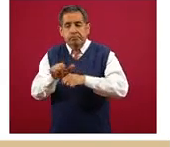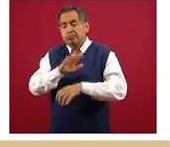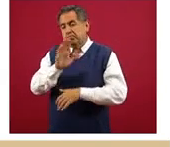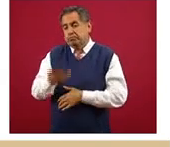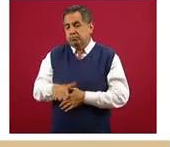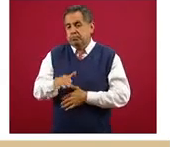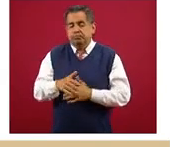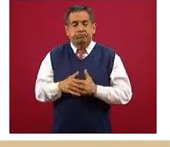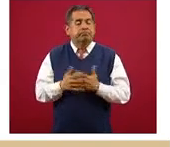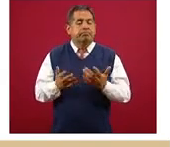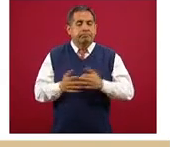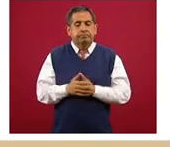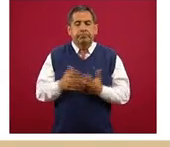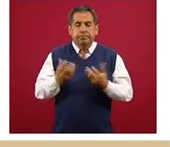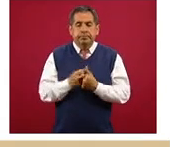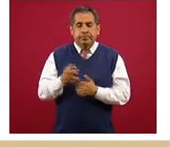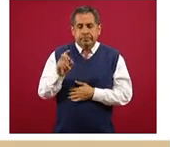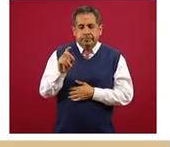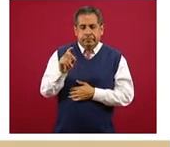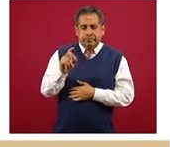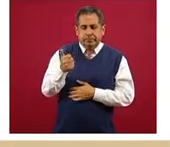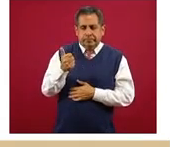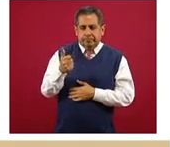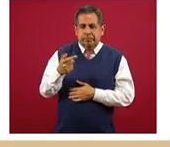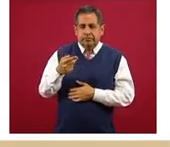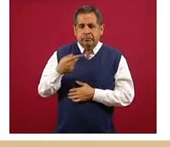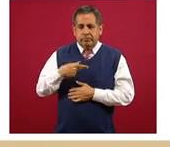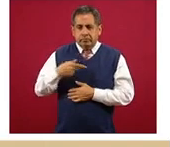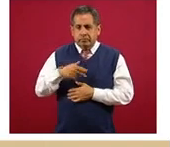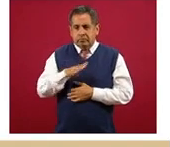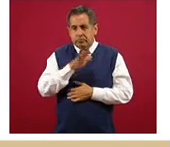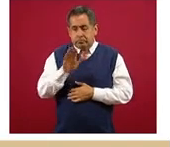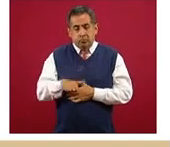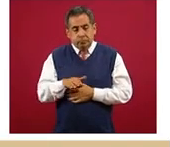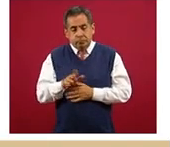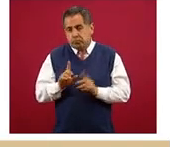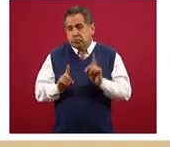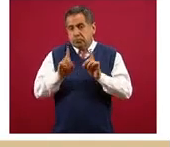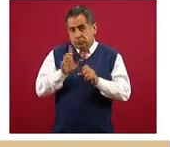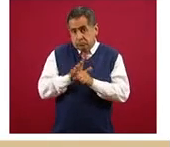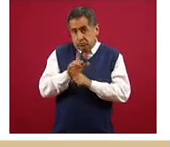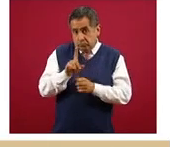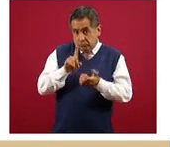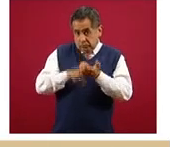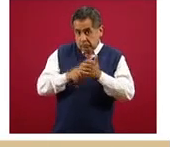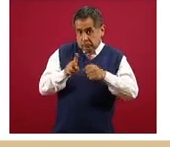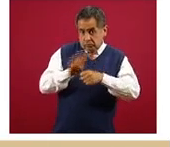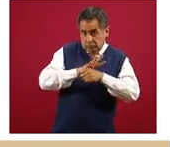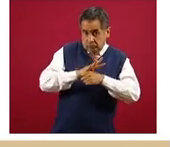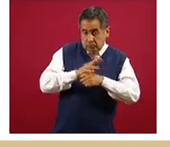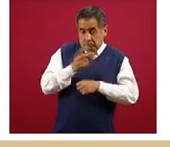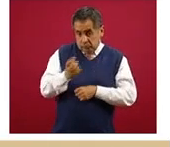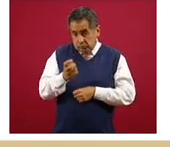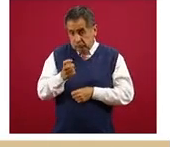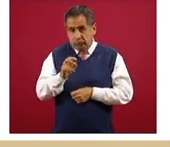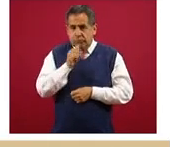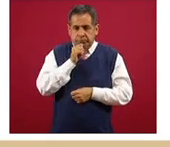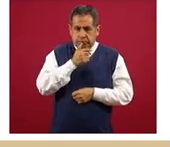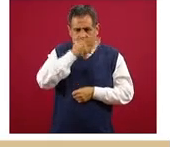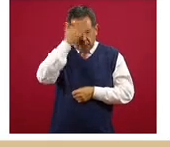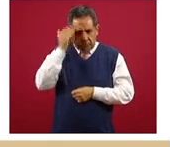asimismo también tenemos 36 defunciones que estarían esperando un resultado de laboratorio todavía y las podemos